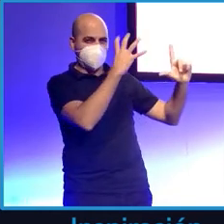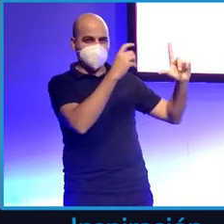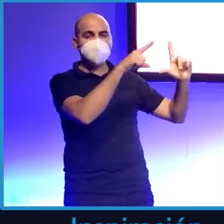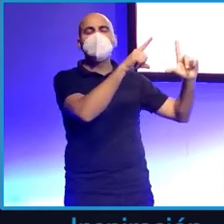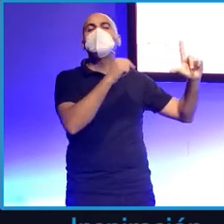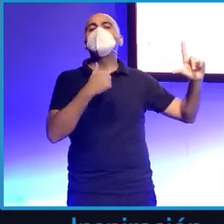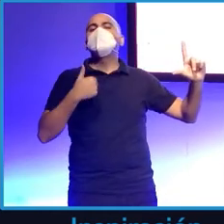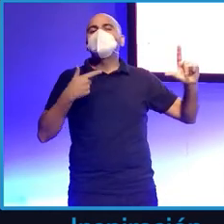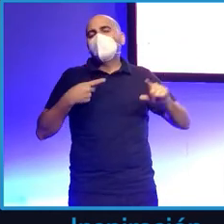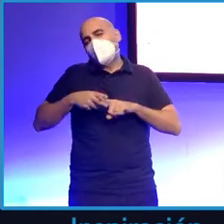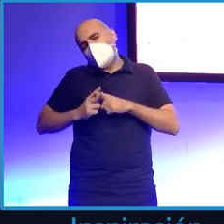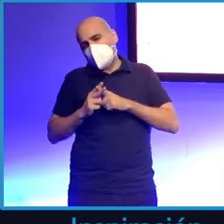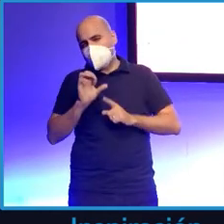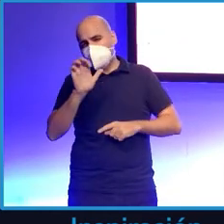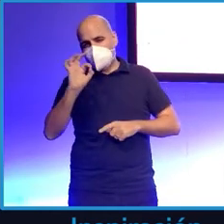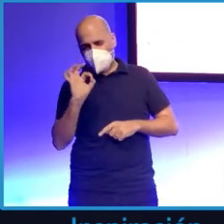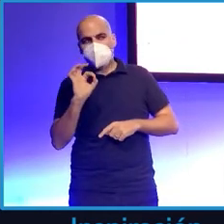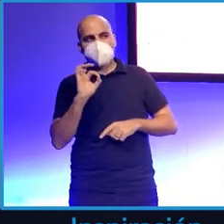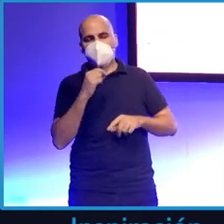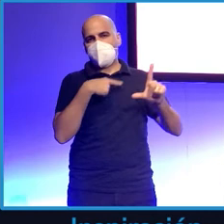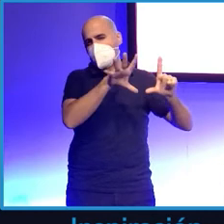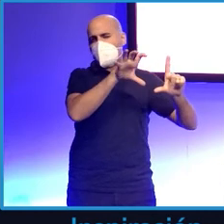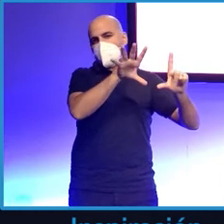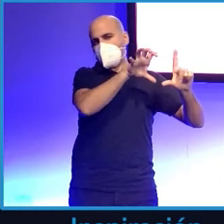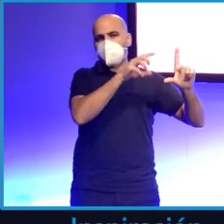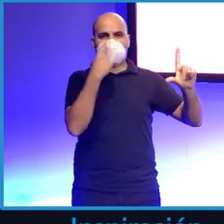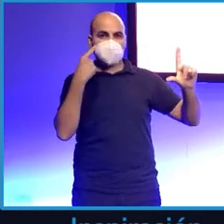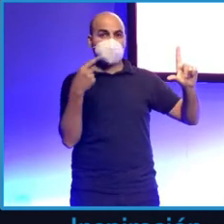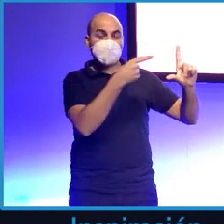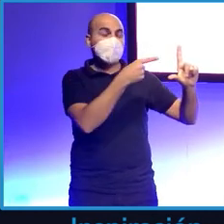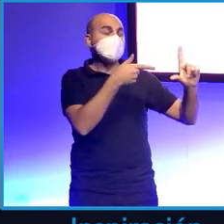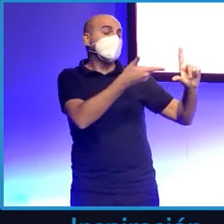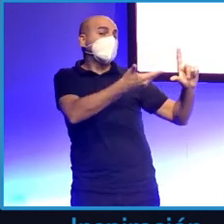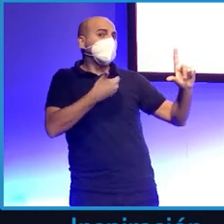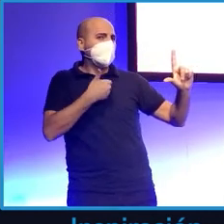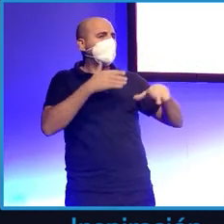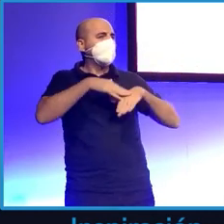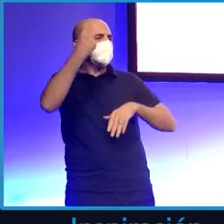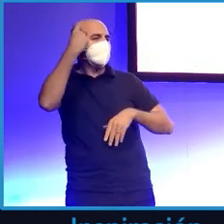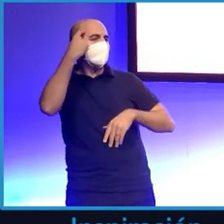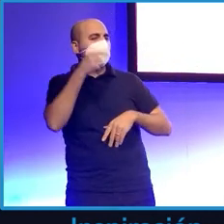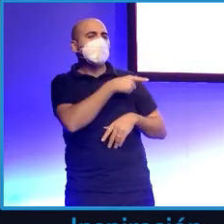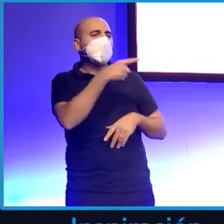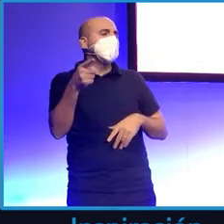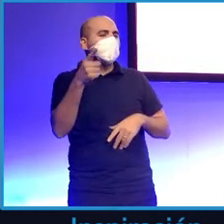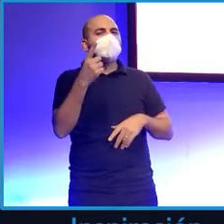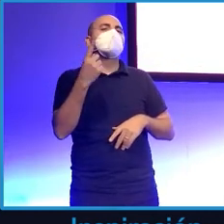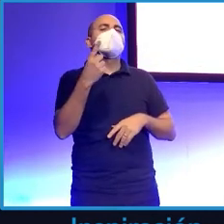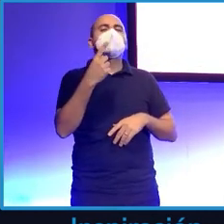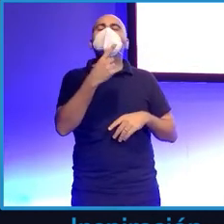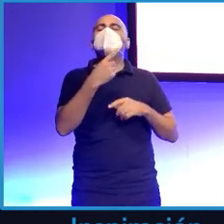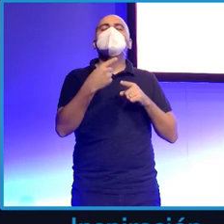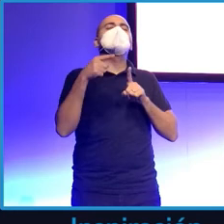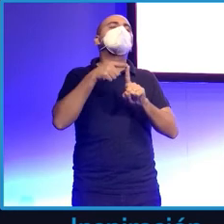deseo sea ranking que me marca aproximadamente los dominios de referencia que tienen es decir la cantidad de webs